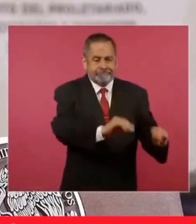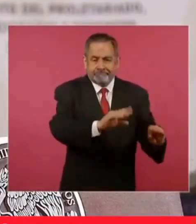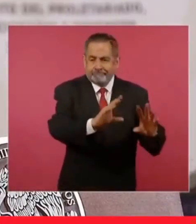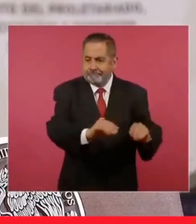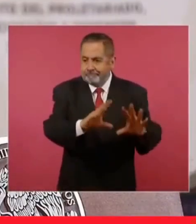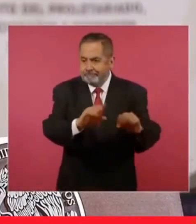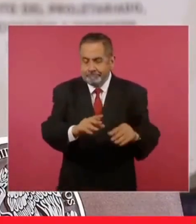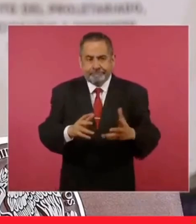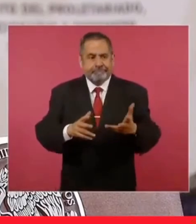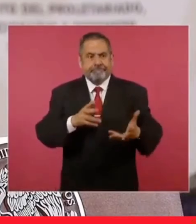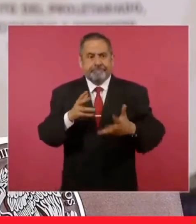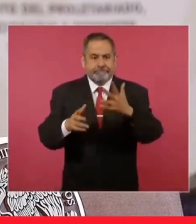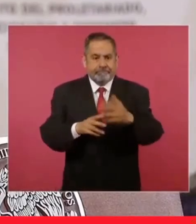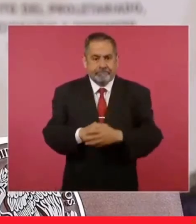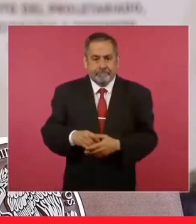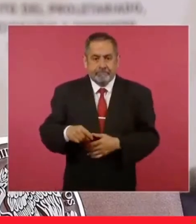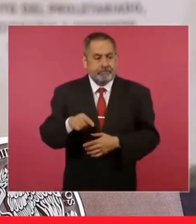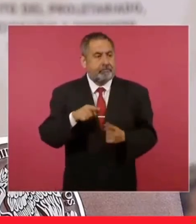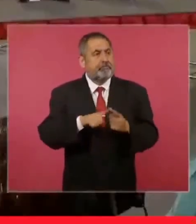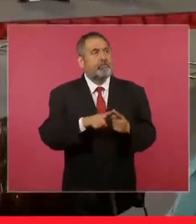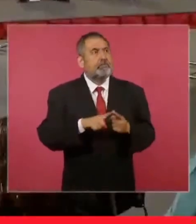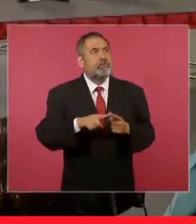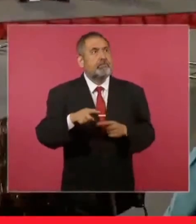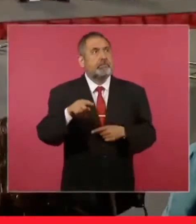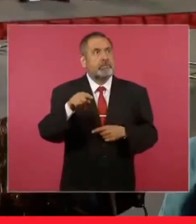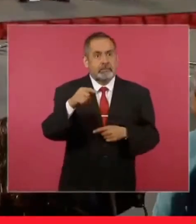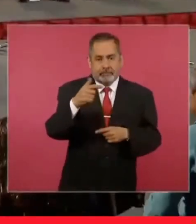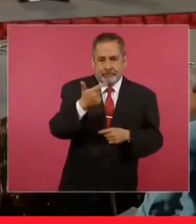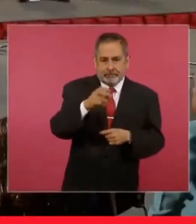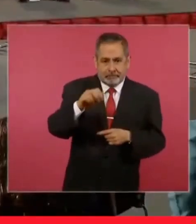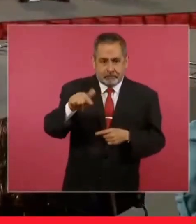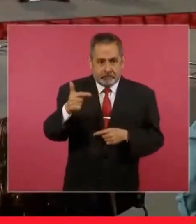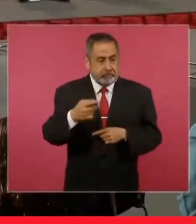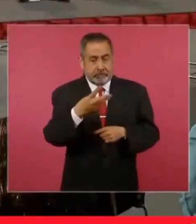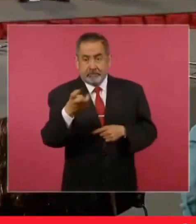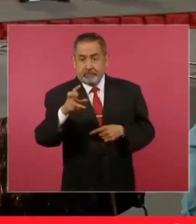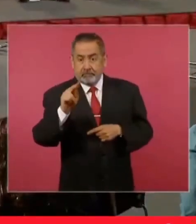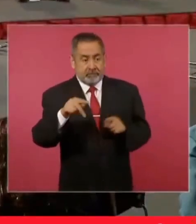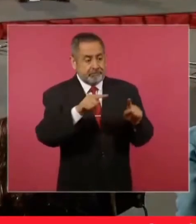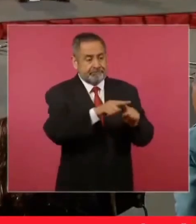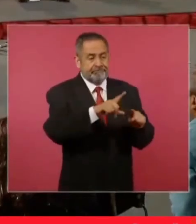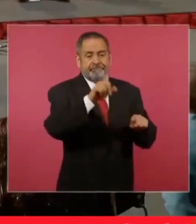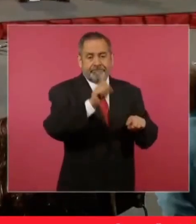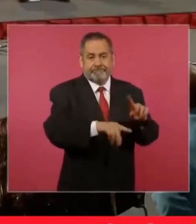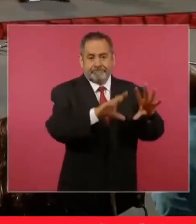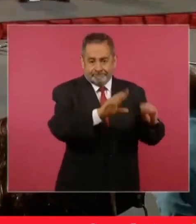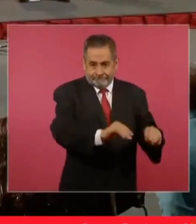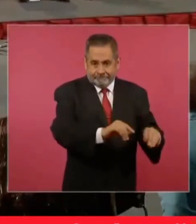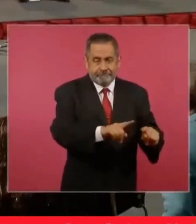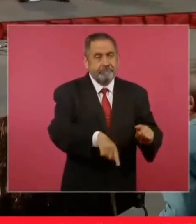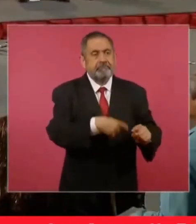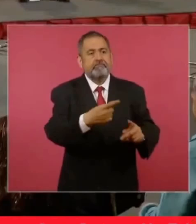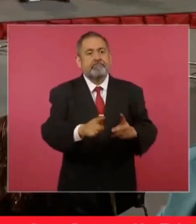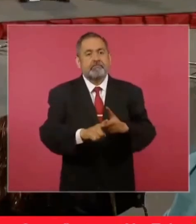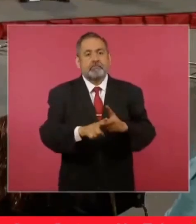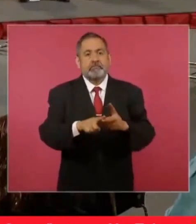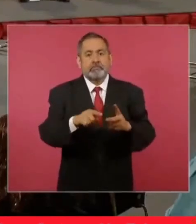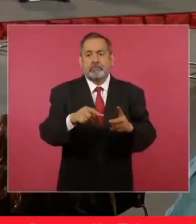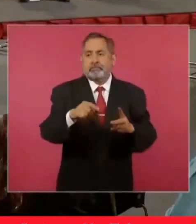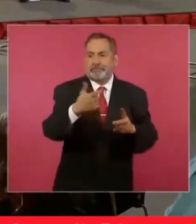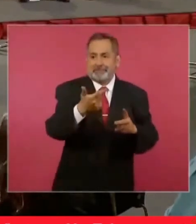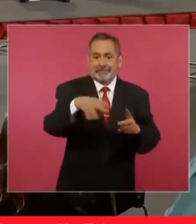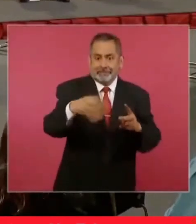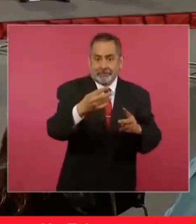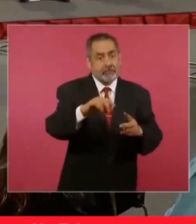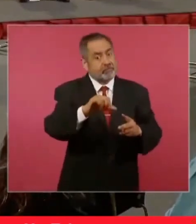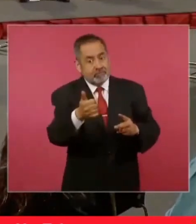momentos. 19:12 se desconectaron 380 megawatts, una central generadora. A las 19:14, 2